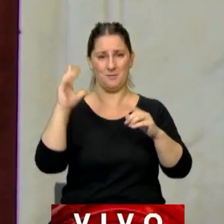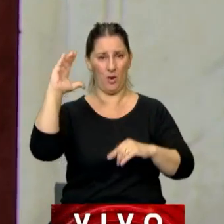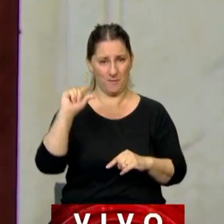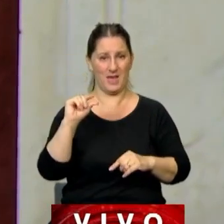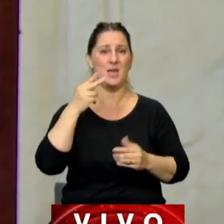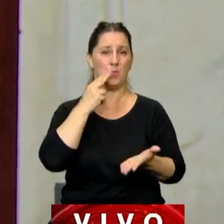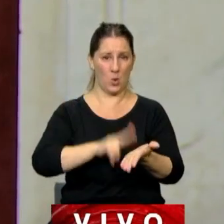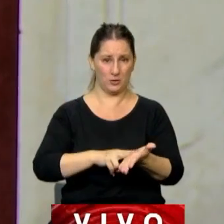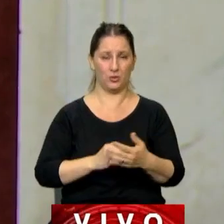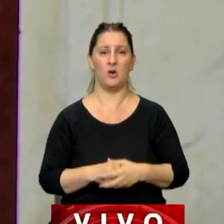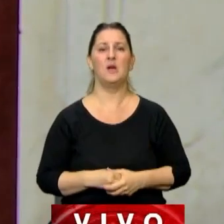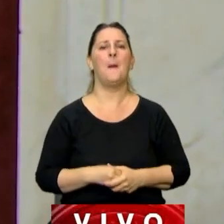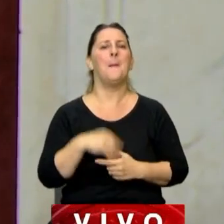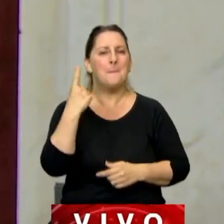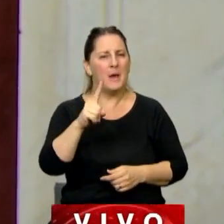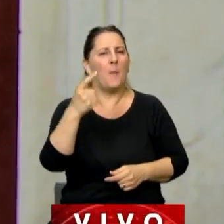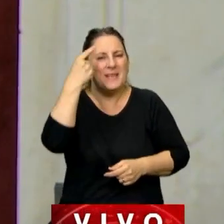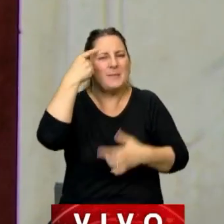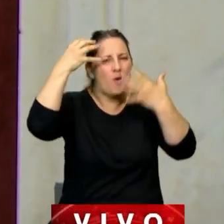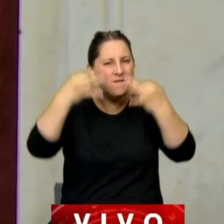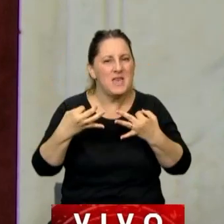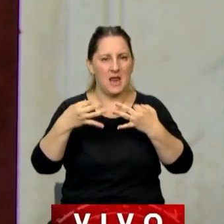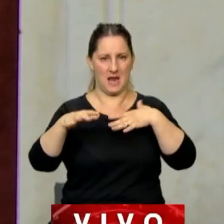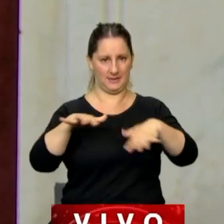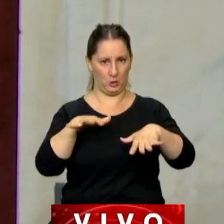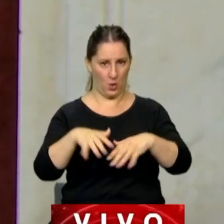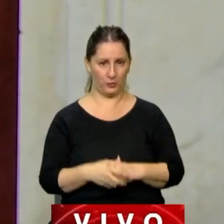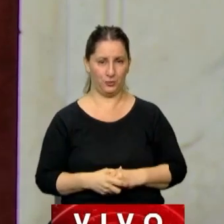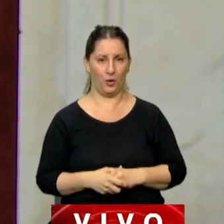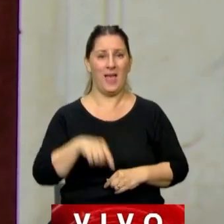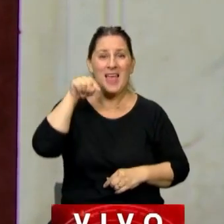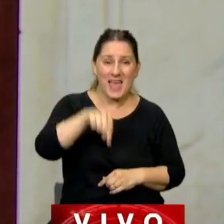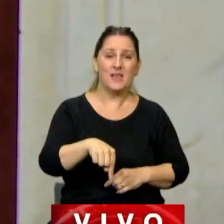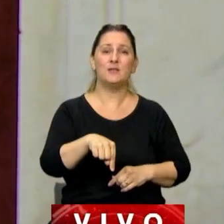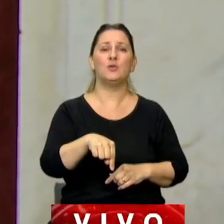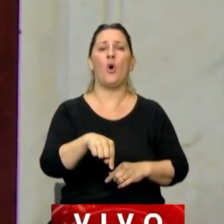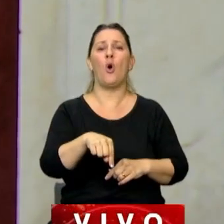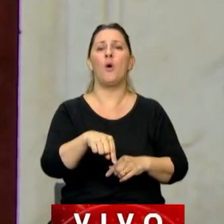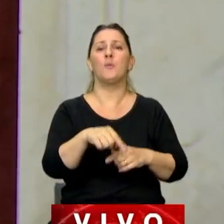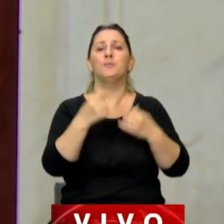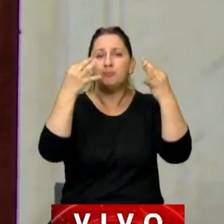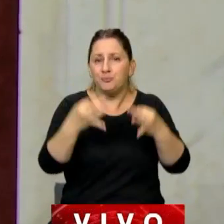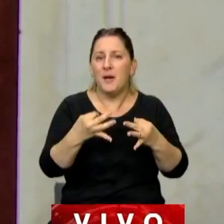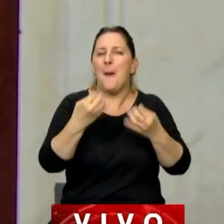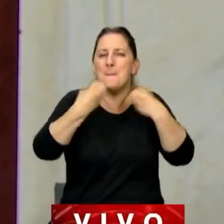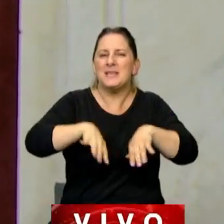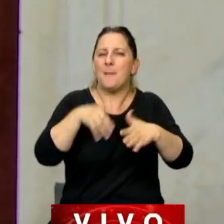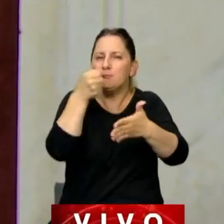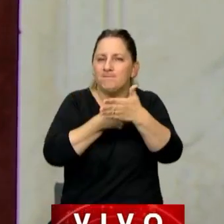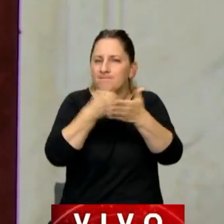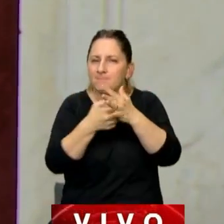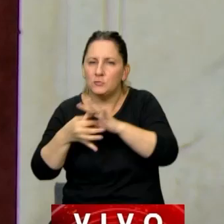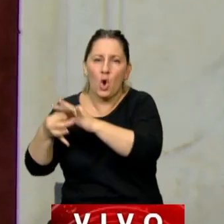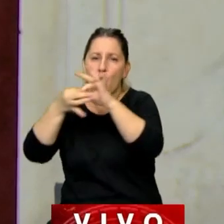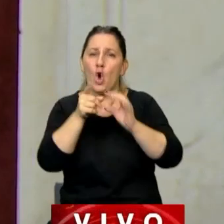disminución del impuesto. Pero vayamos al fondo de la cuestión. Esto no va a servir si de una vez por todas no empezamos una lucha en